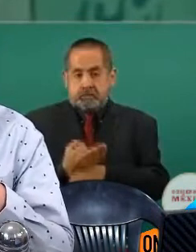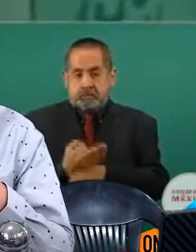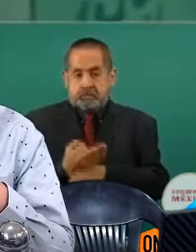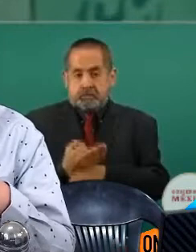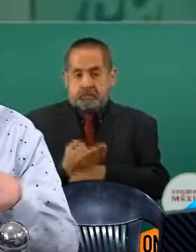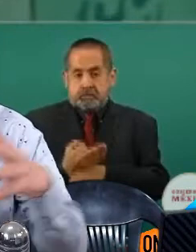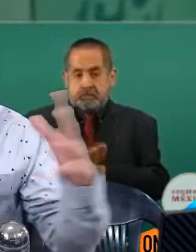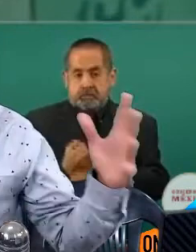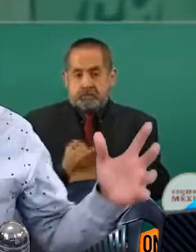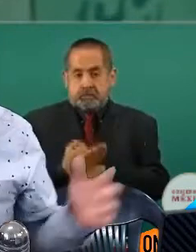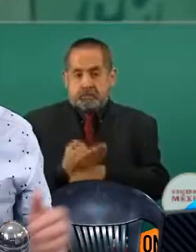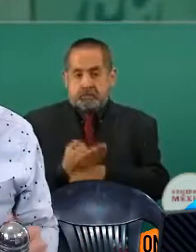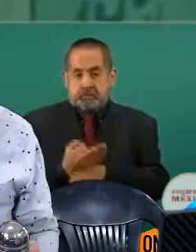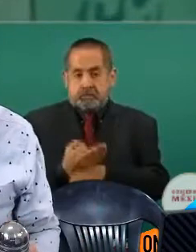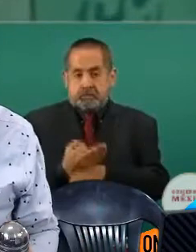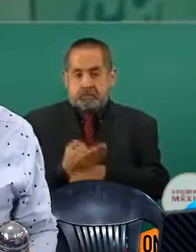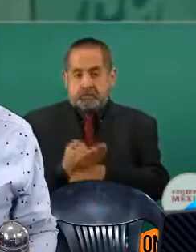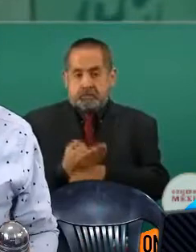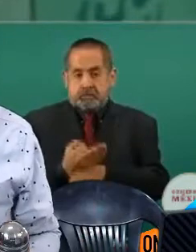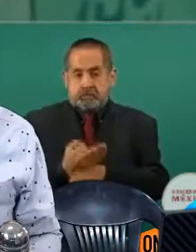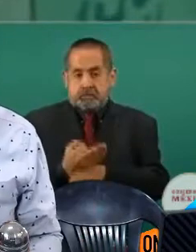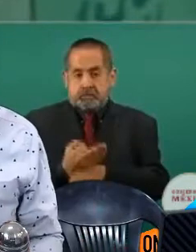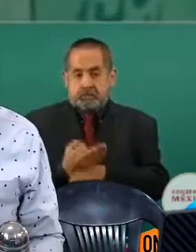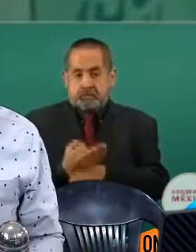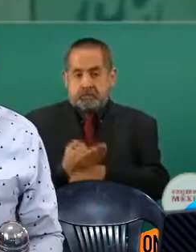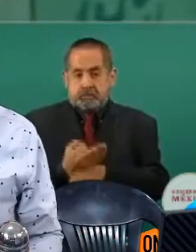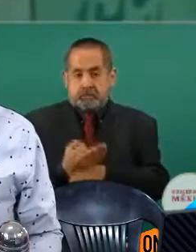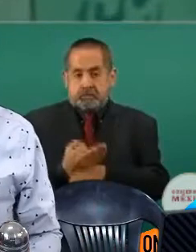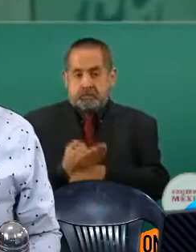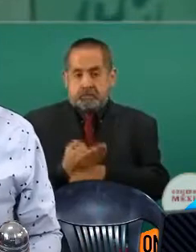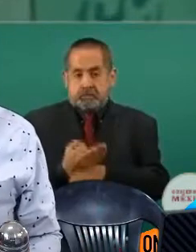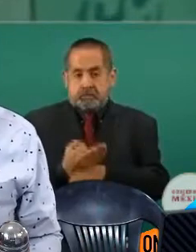ocupan un espacio mucho, muy importante